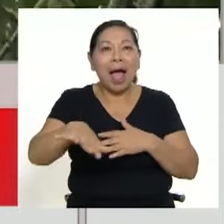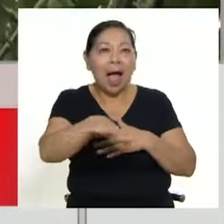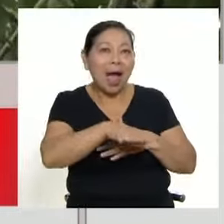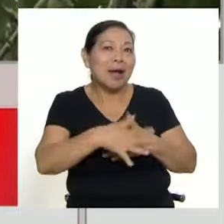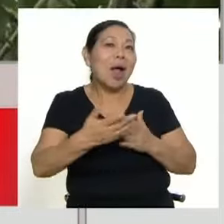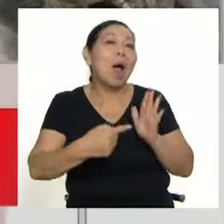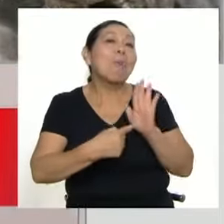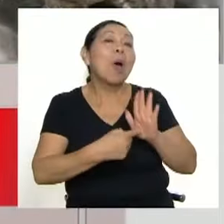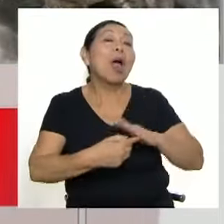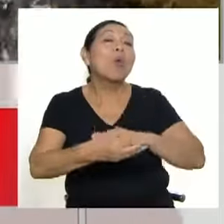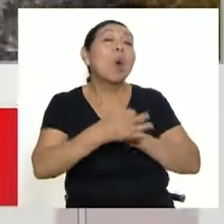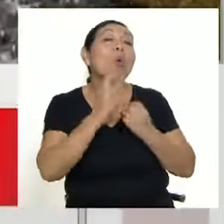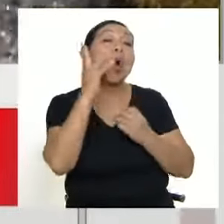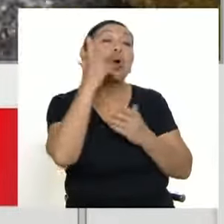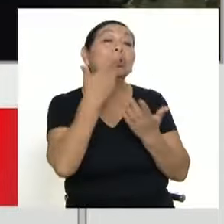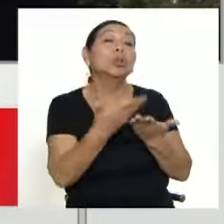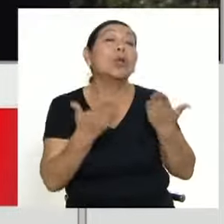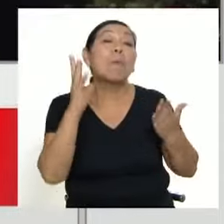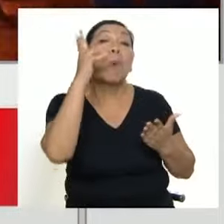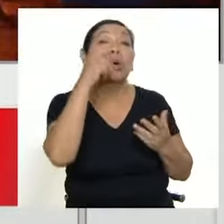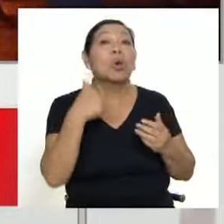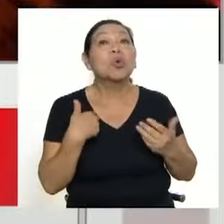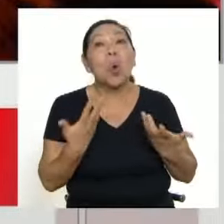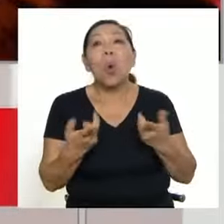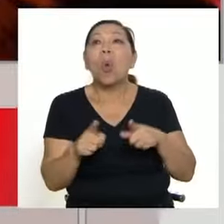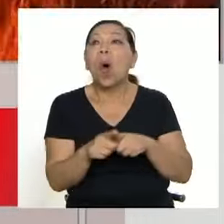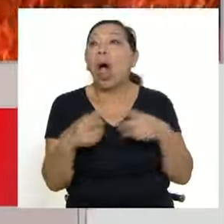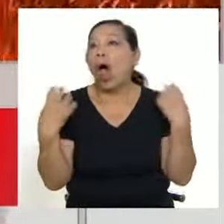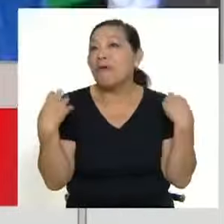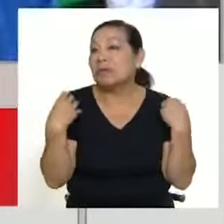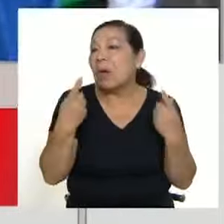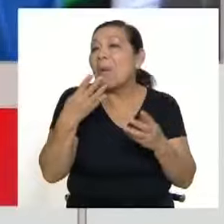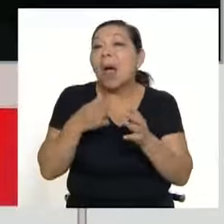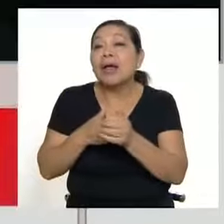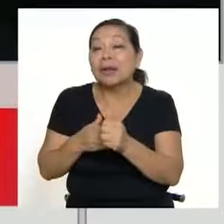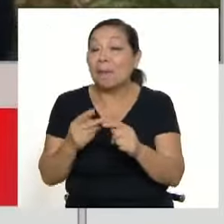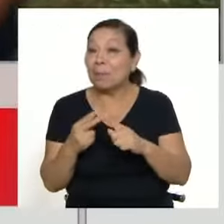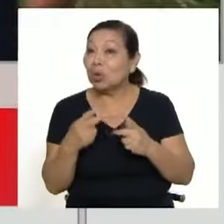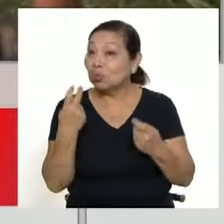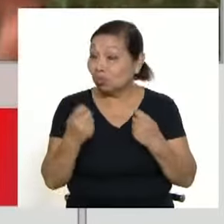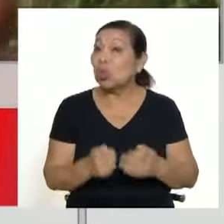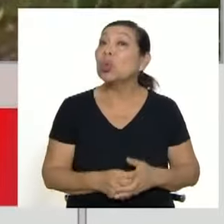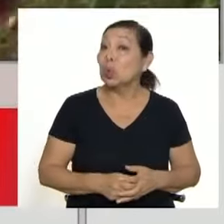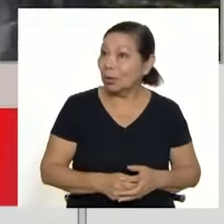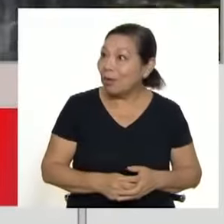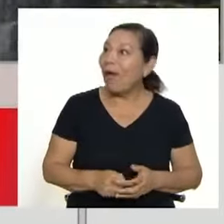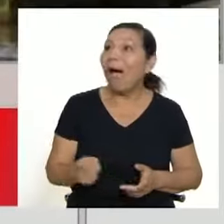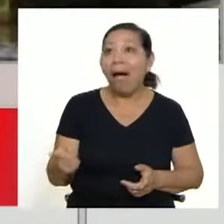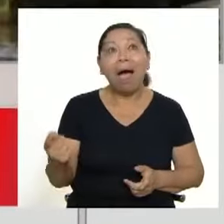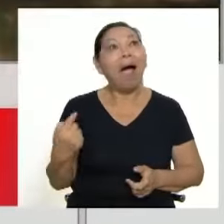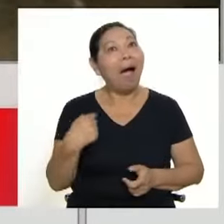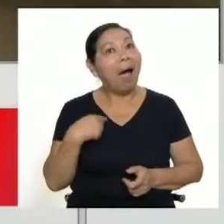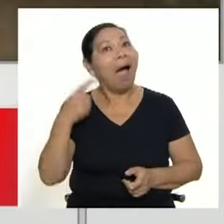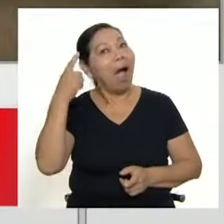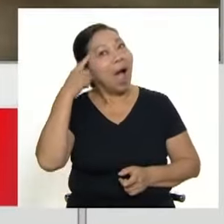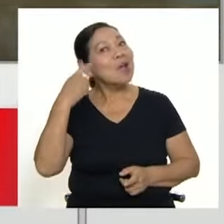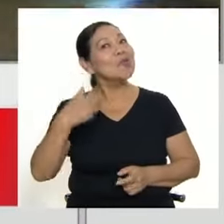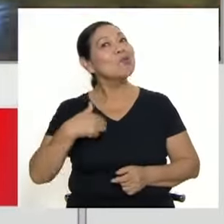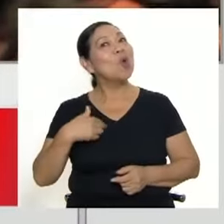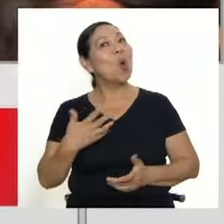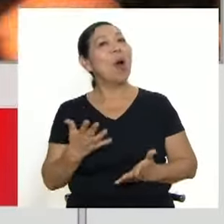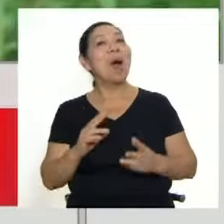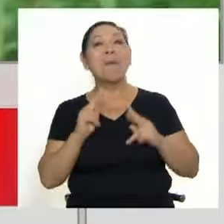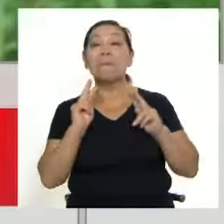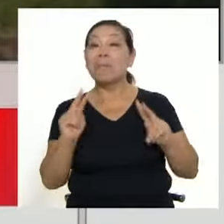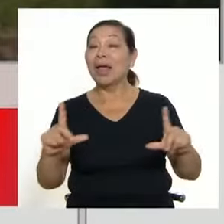ustedes mostraron que mi tierra tiene cosas lindas. Entonces he puesto un emprendimiento turístico para desarrollar. Y qué gratificante, ¿no? Es lindo, te llena. Te llena más que